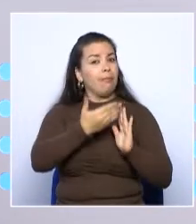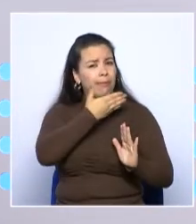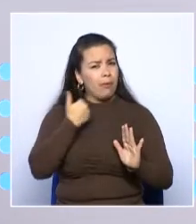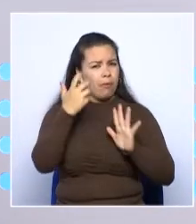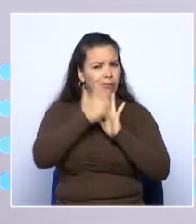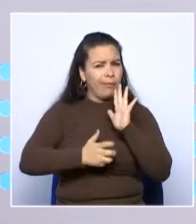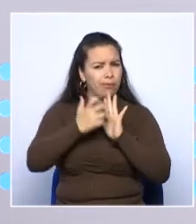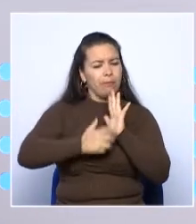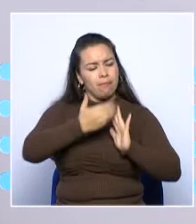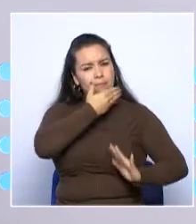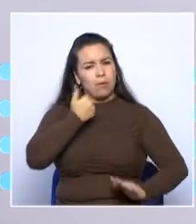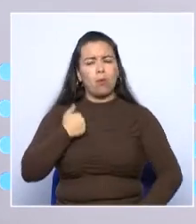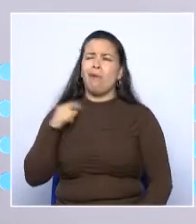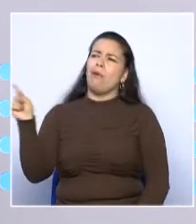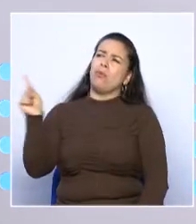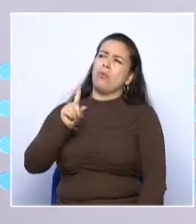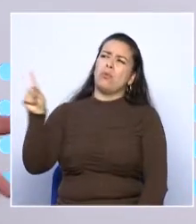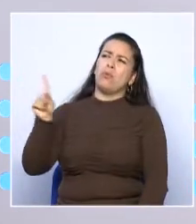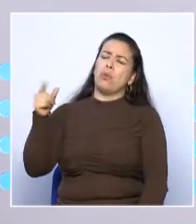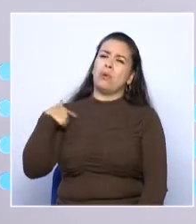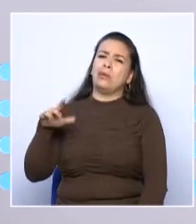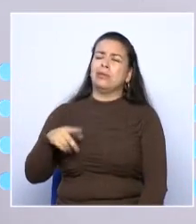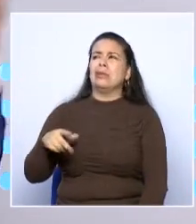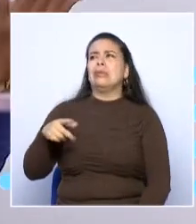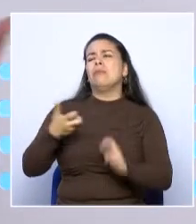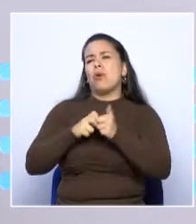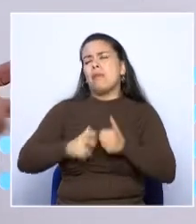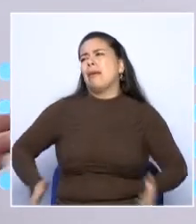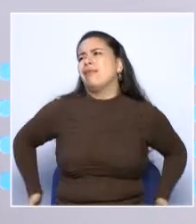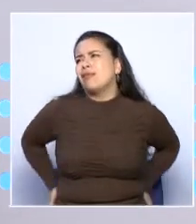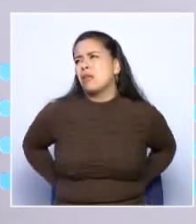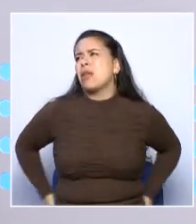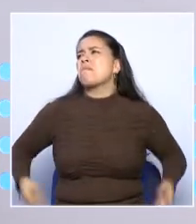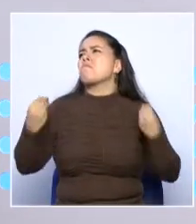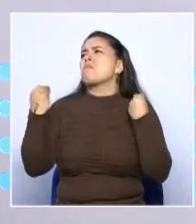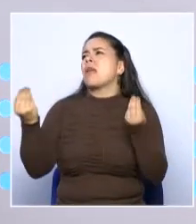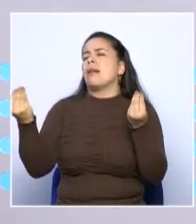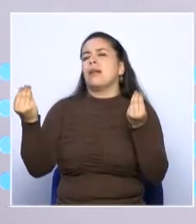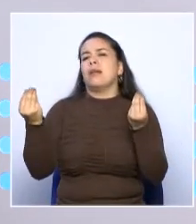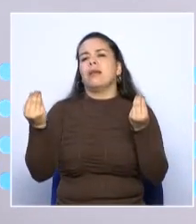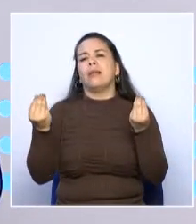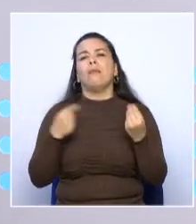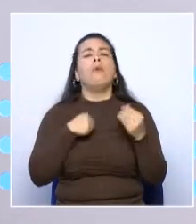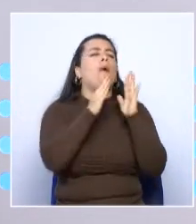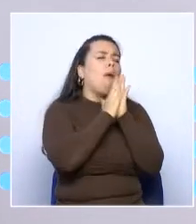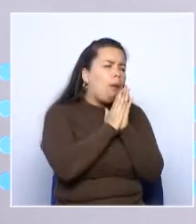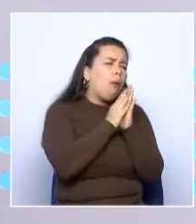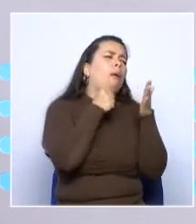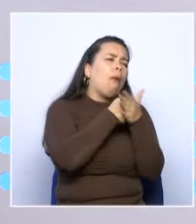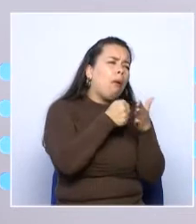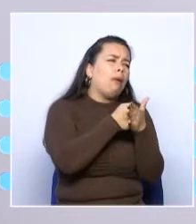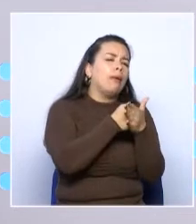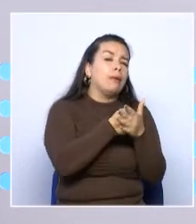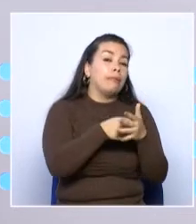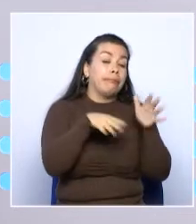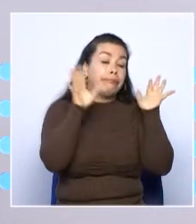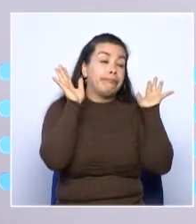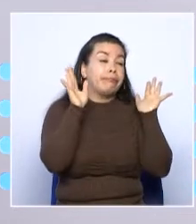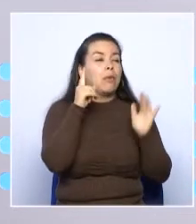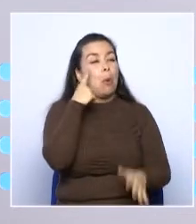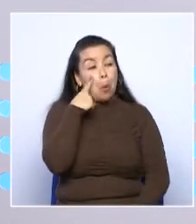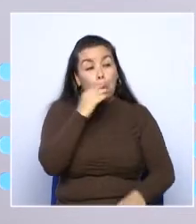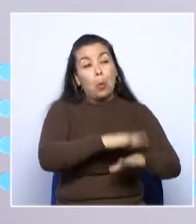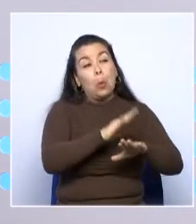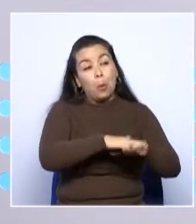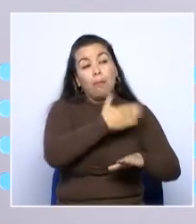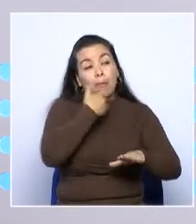diagnóstico ecográfico. No, doctor, pues que el problema mío es de los riñones, ¿yo para qué? ¿Qué tal? Uno rogando pues que se estudie. Señora, es por su